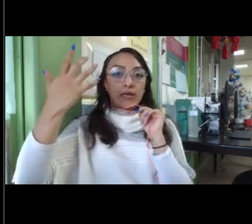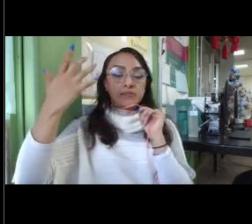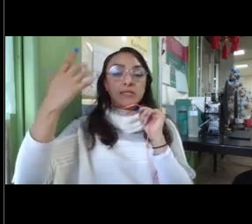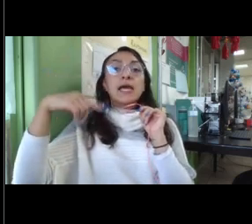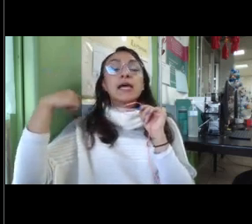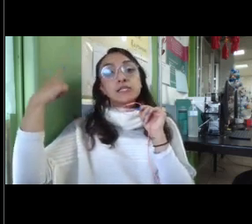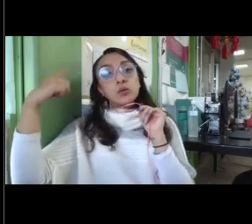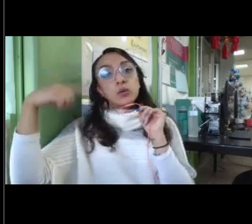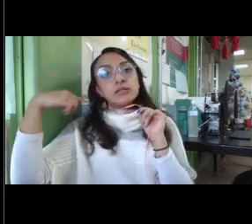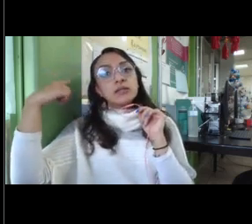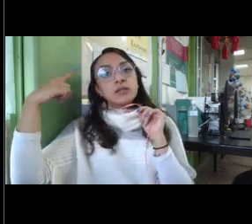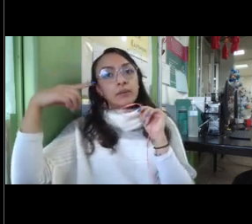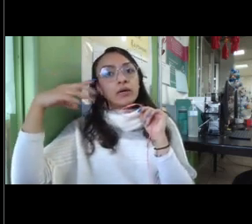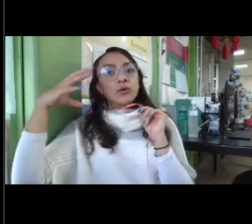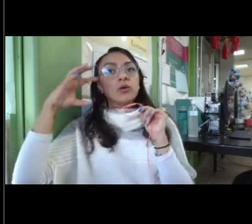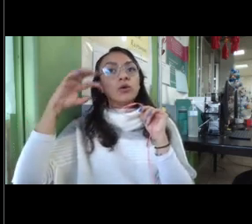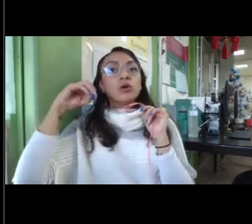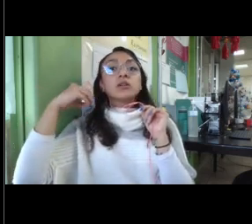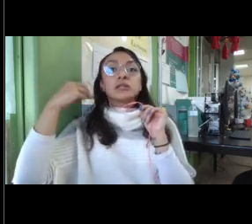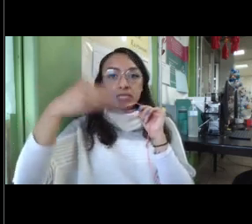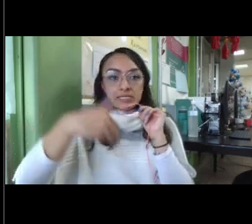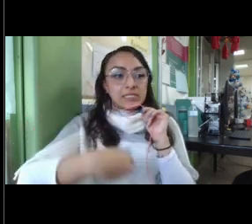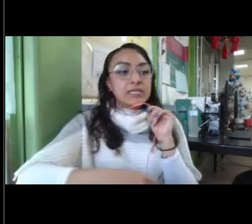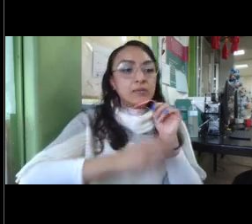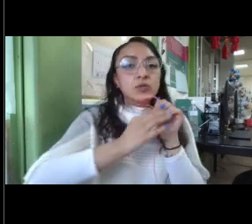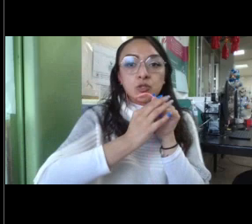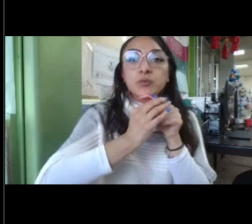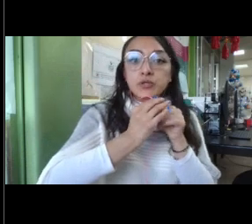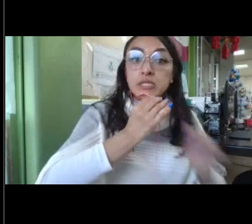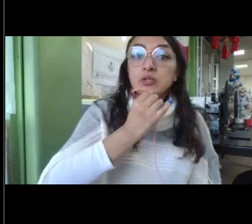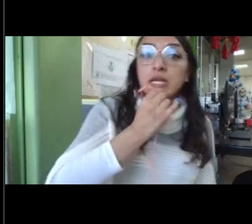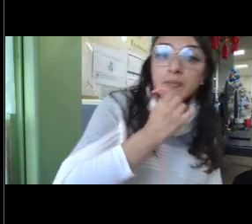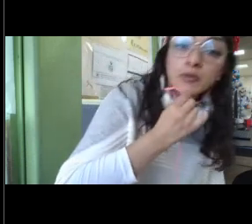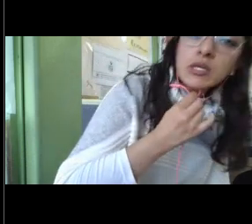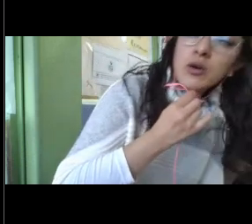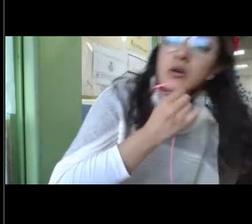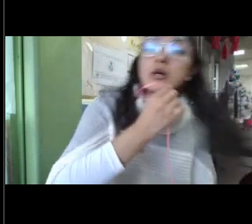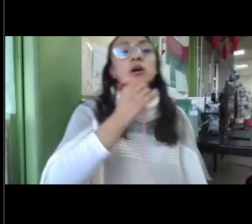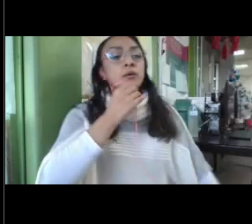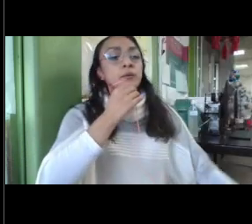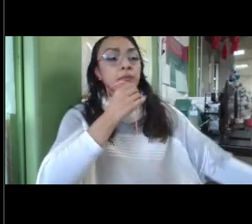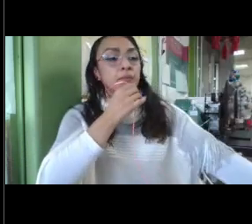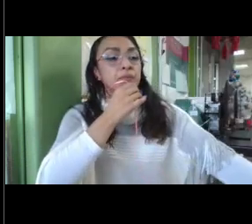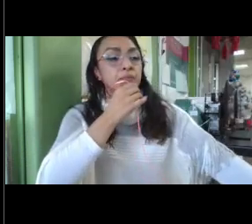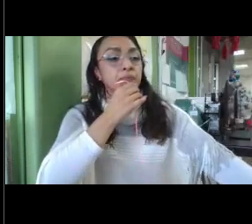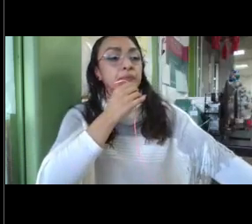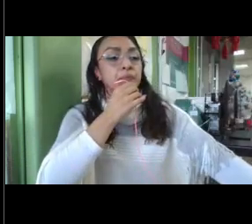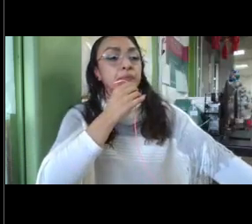cuerdas vocales. Les cuesta trabajo o necesitamos de un proceso terapéutico.